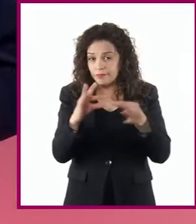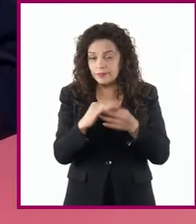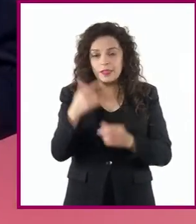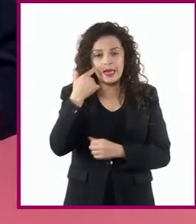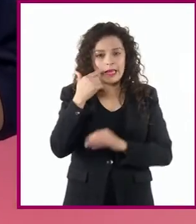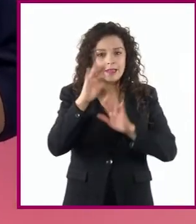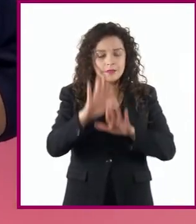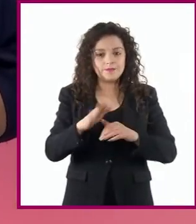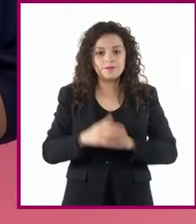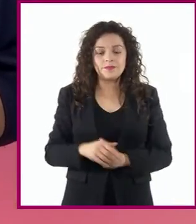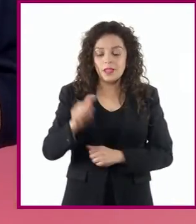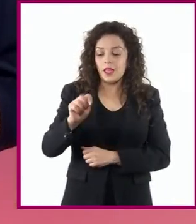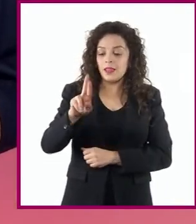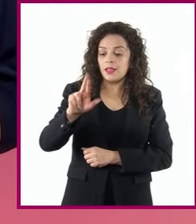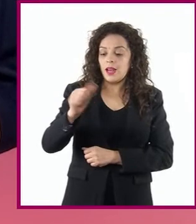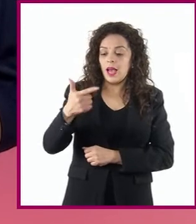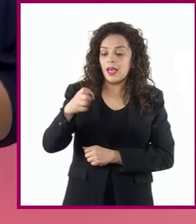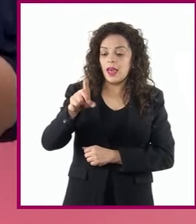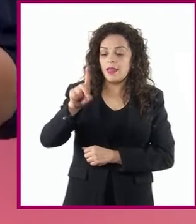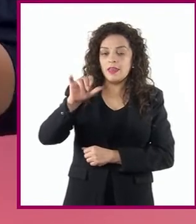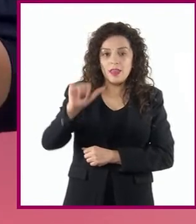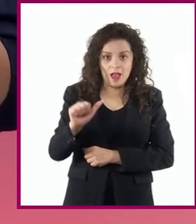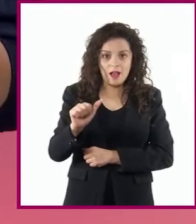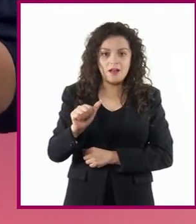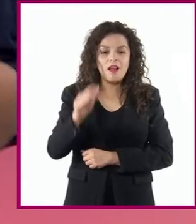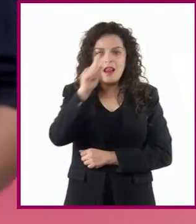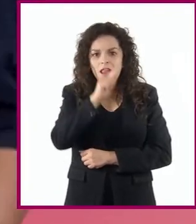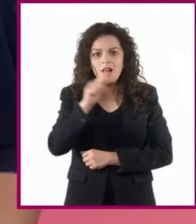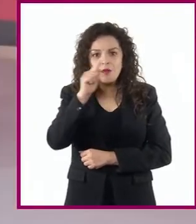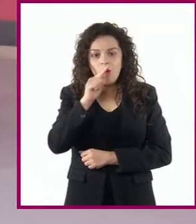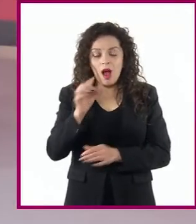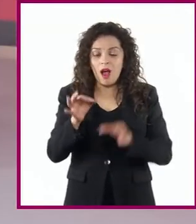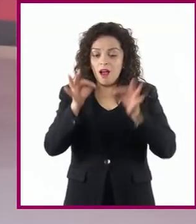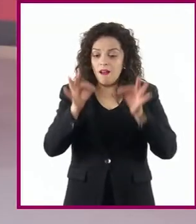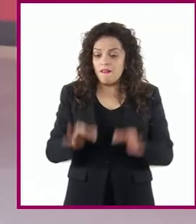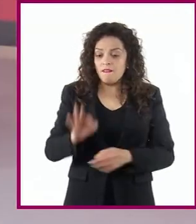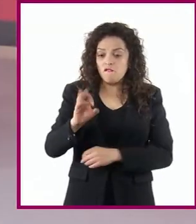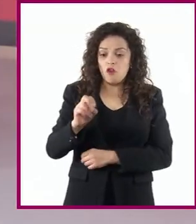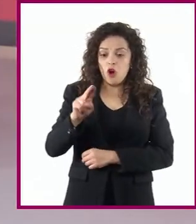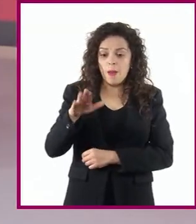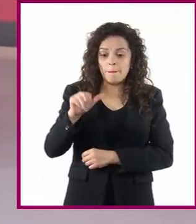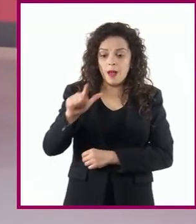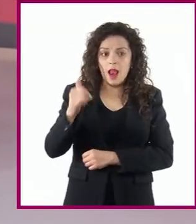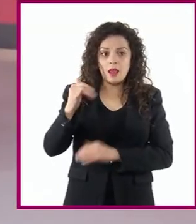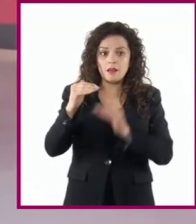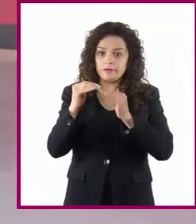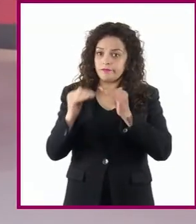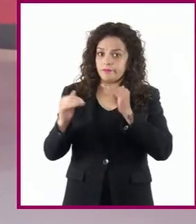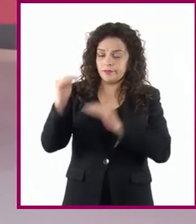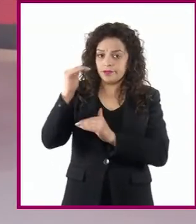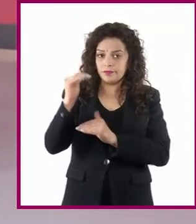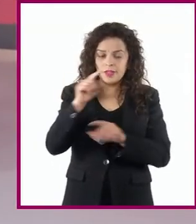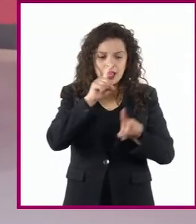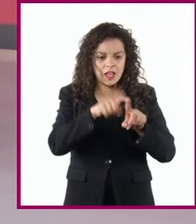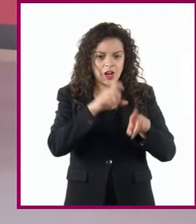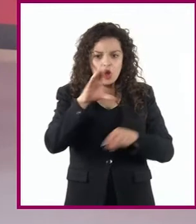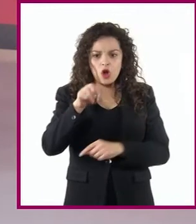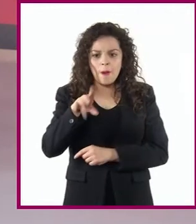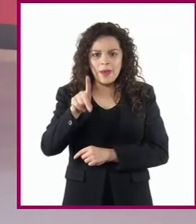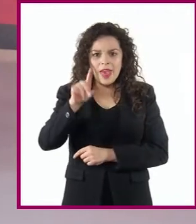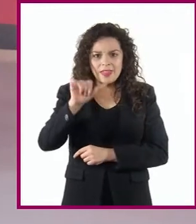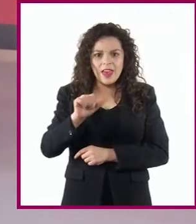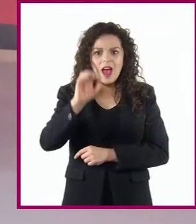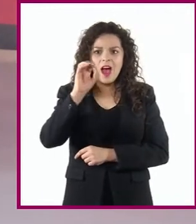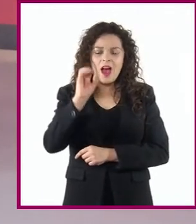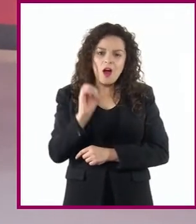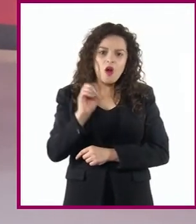las tragedias el lenguaje es formal y elevado. En las comedias y la farsa es informal,